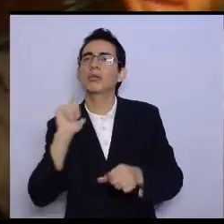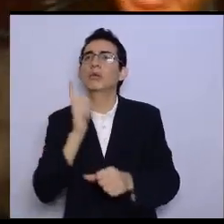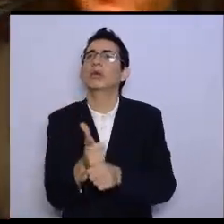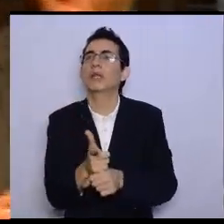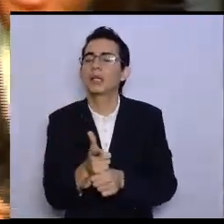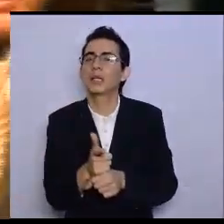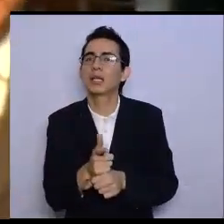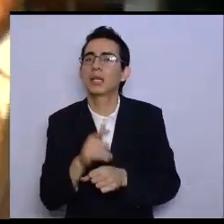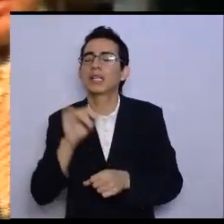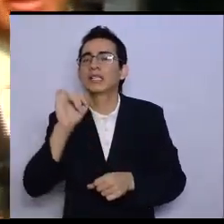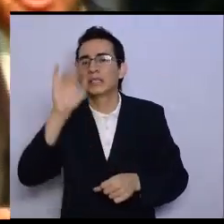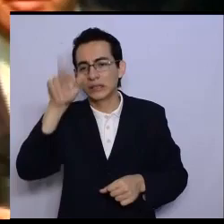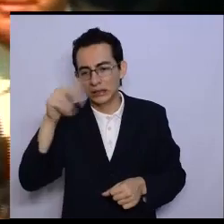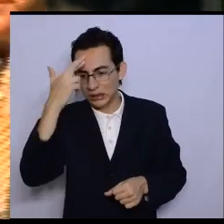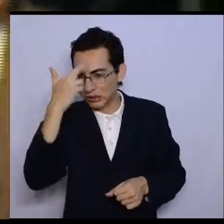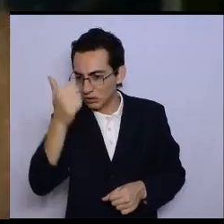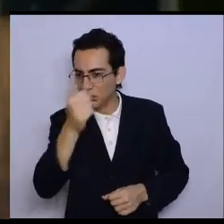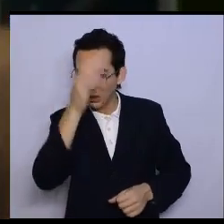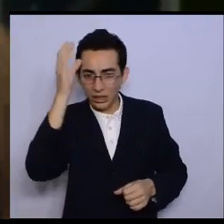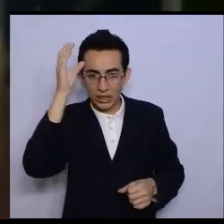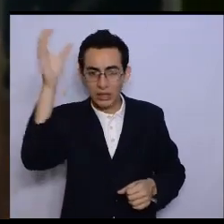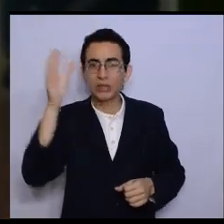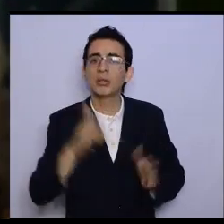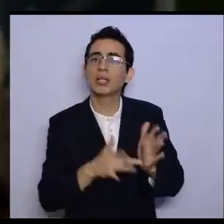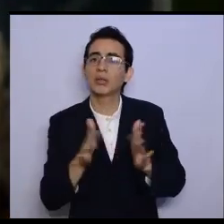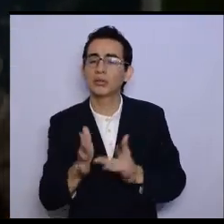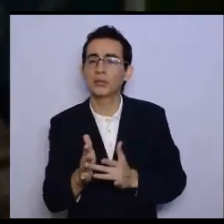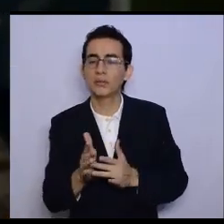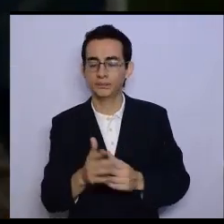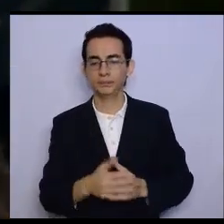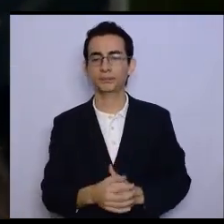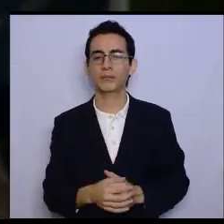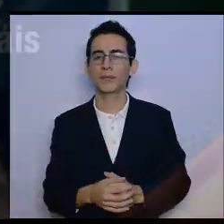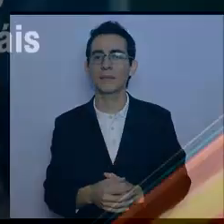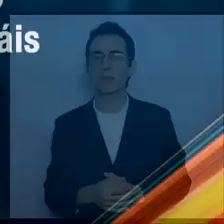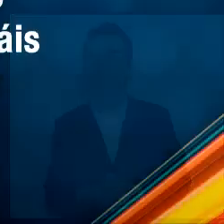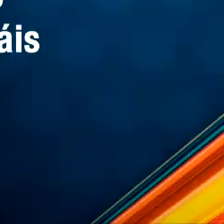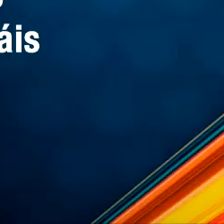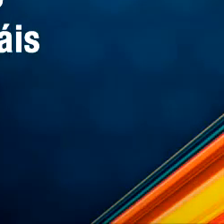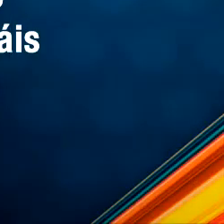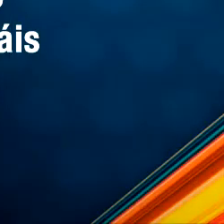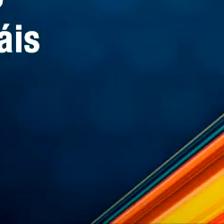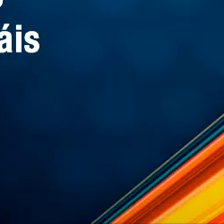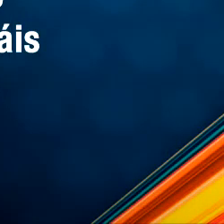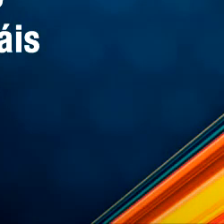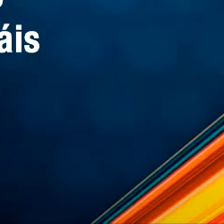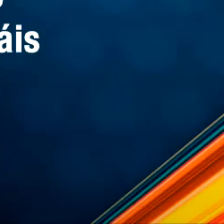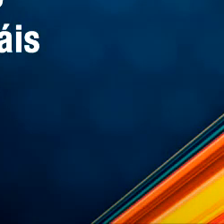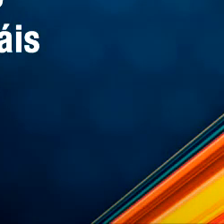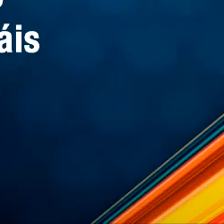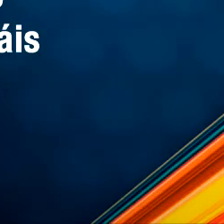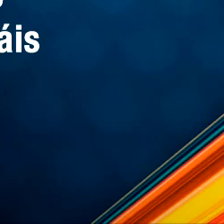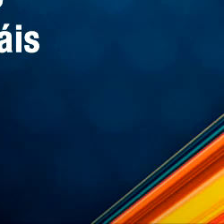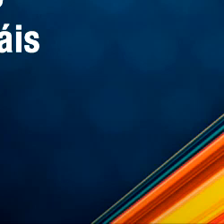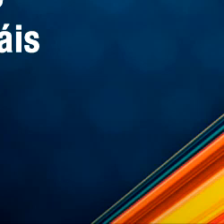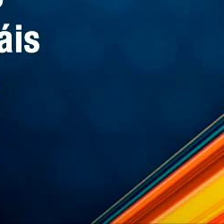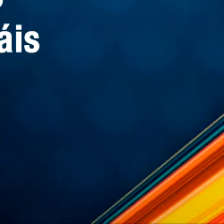Y ese mismo fue el que escribió esto. 1 Pedro 1:6. En lo cual vosotros os